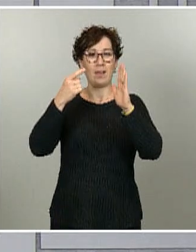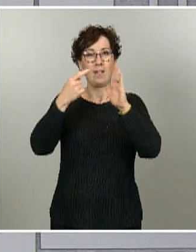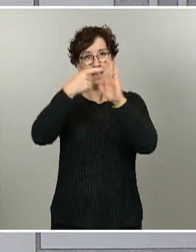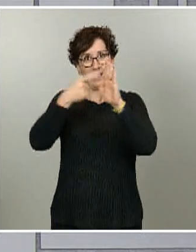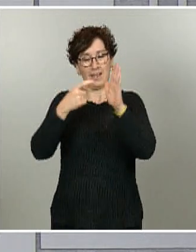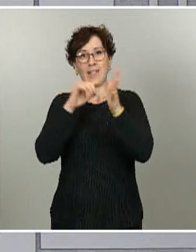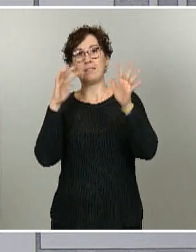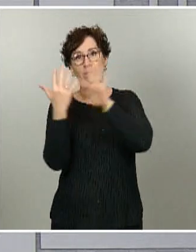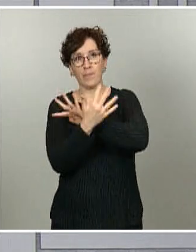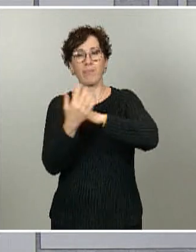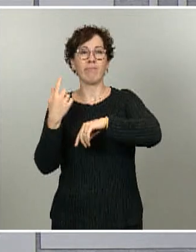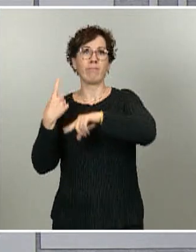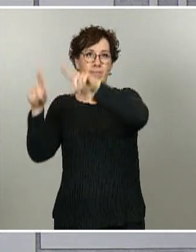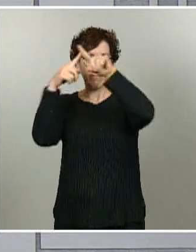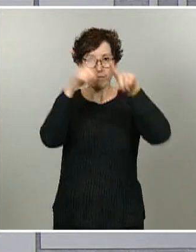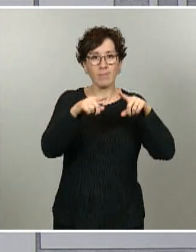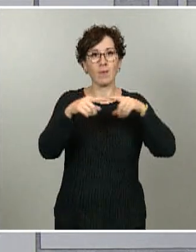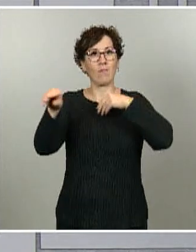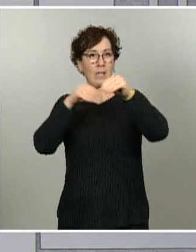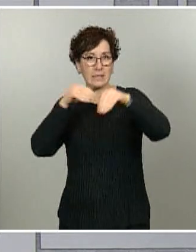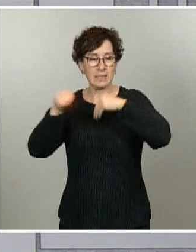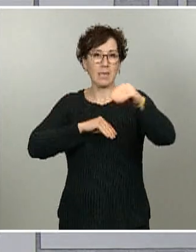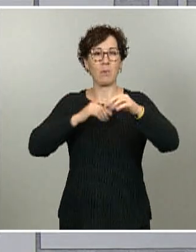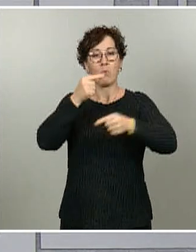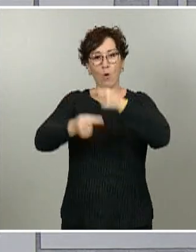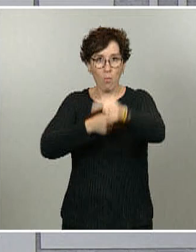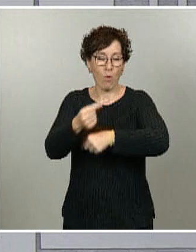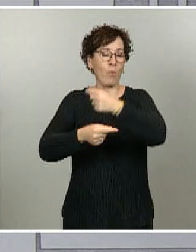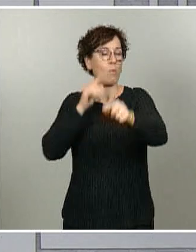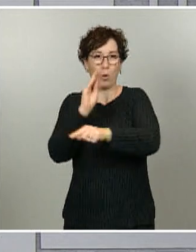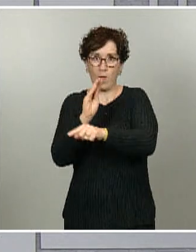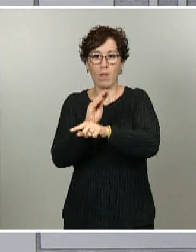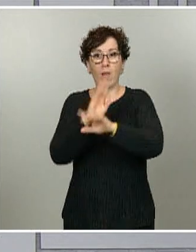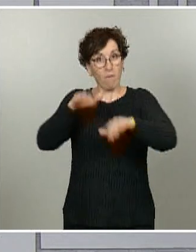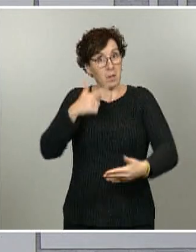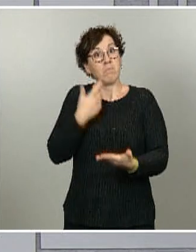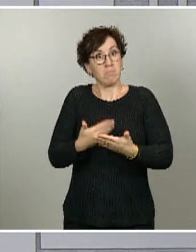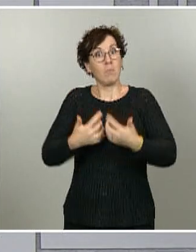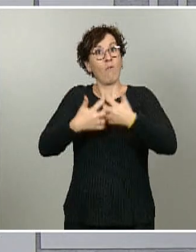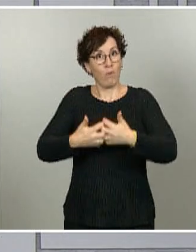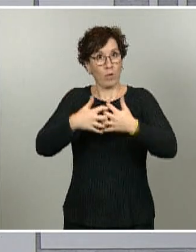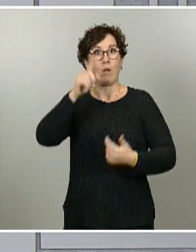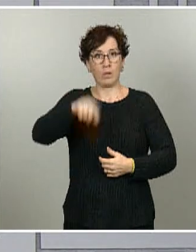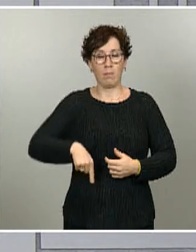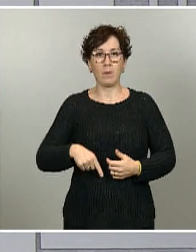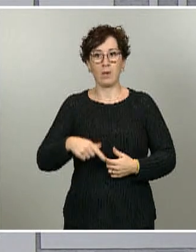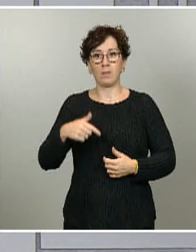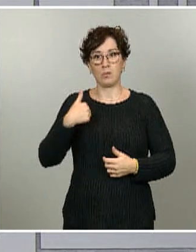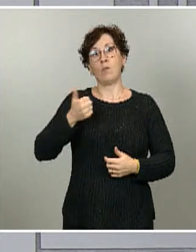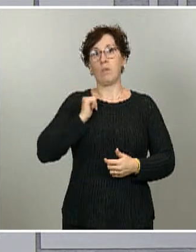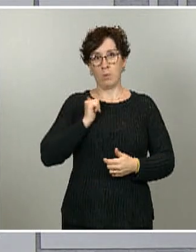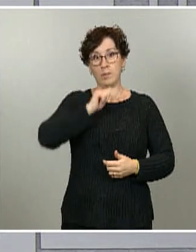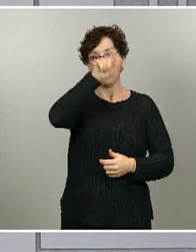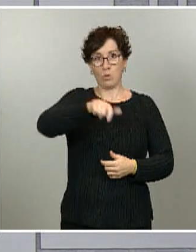flexible, gradual, con mucha prudencia, también ha funcionado. Y yo quisiera agradecer a la ciudadanía